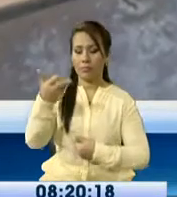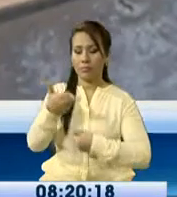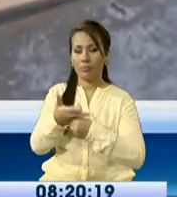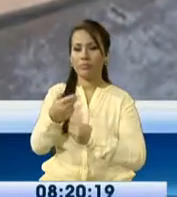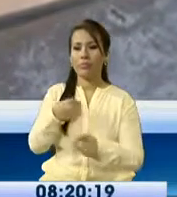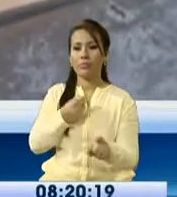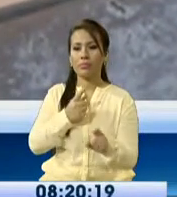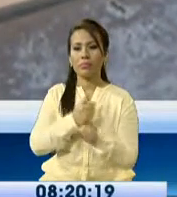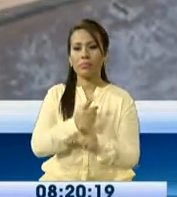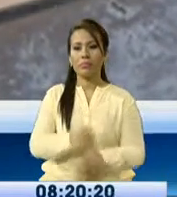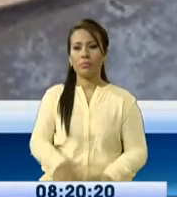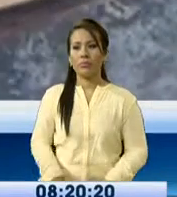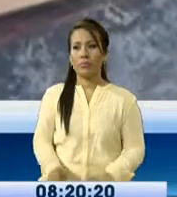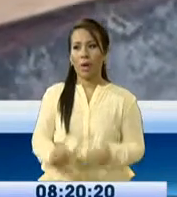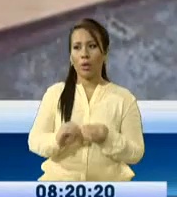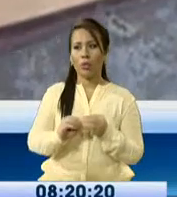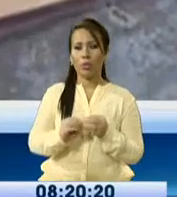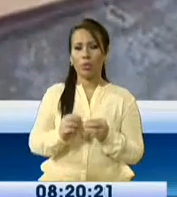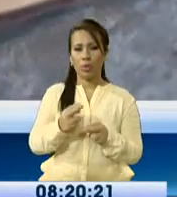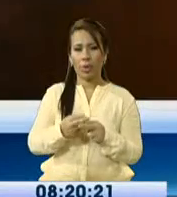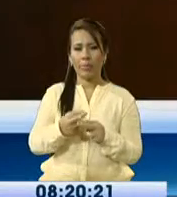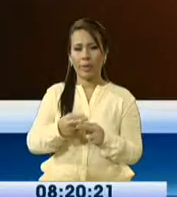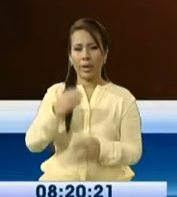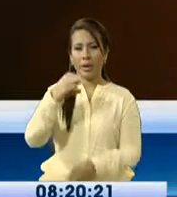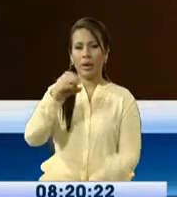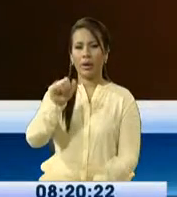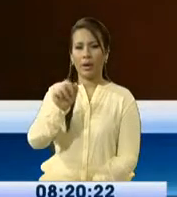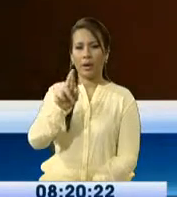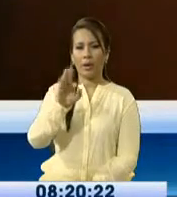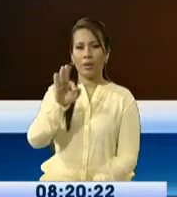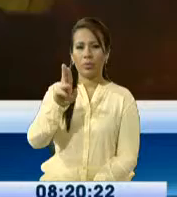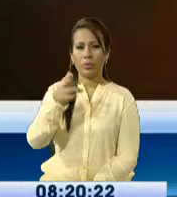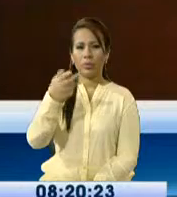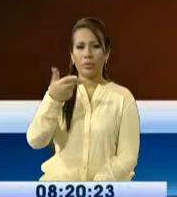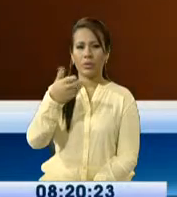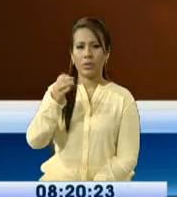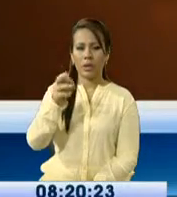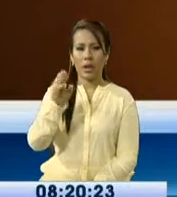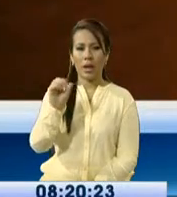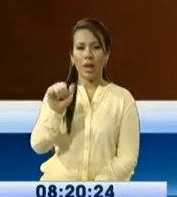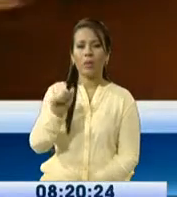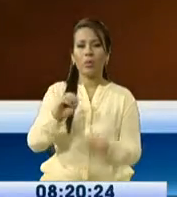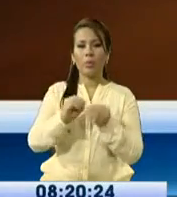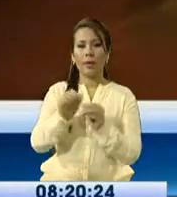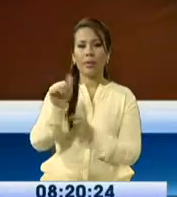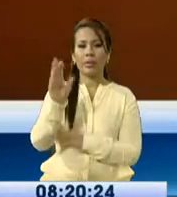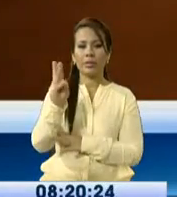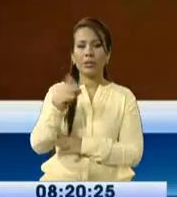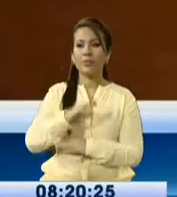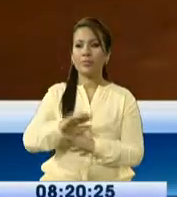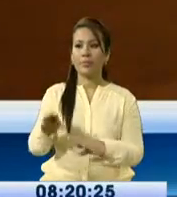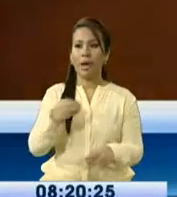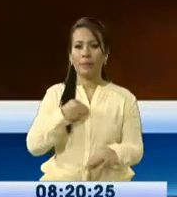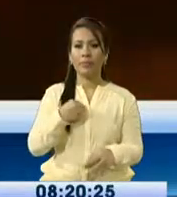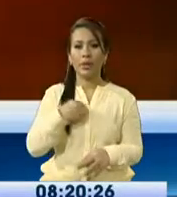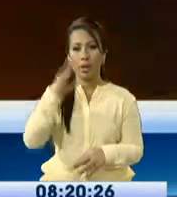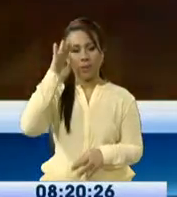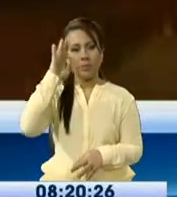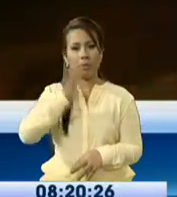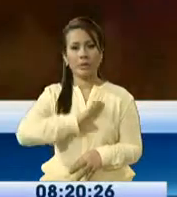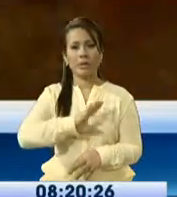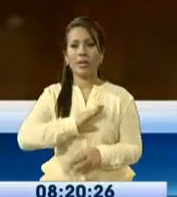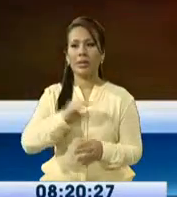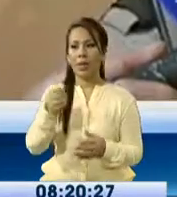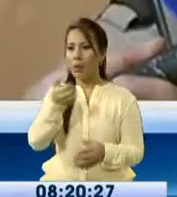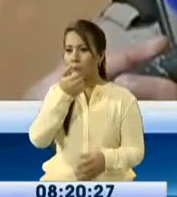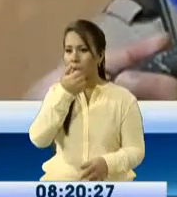arma tipo cartuchera calibre 16. ¿Pero ustedes ya estaban en búsqueda de estos tipos? Sí, porque ya fuimos alertados por la central de